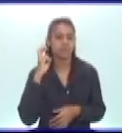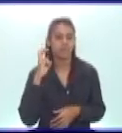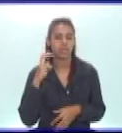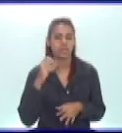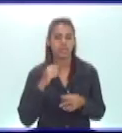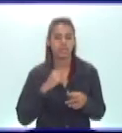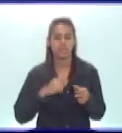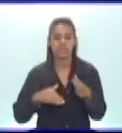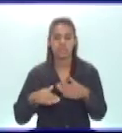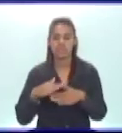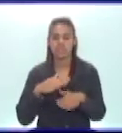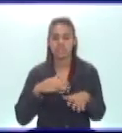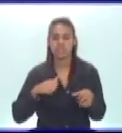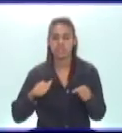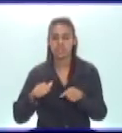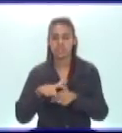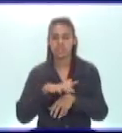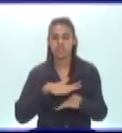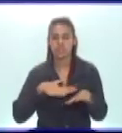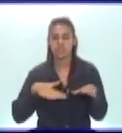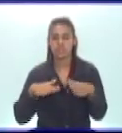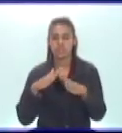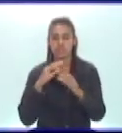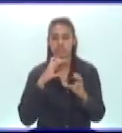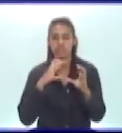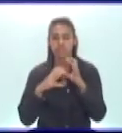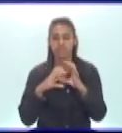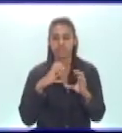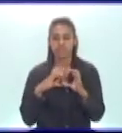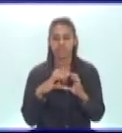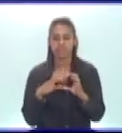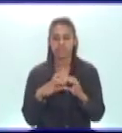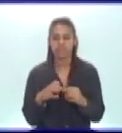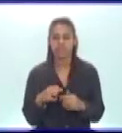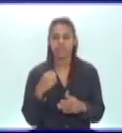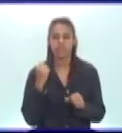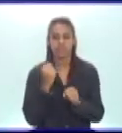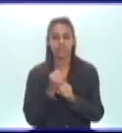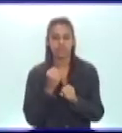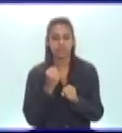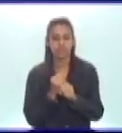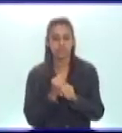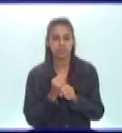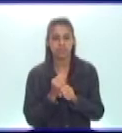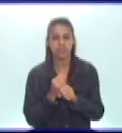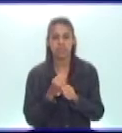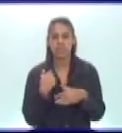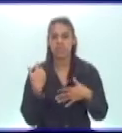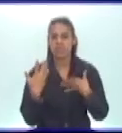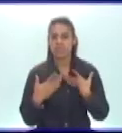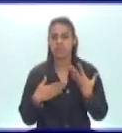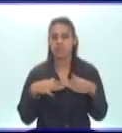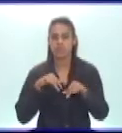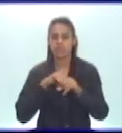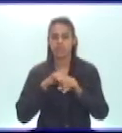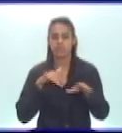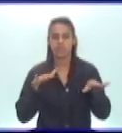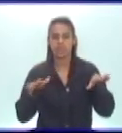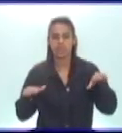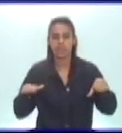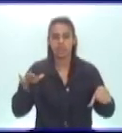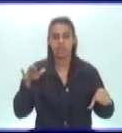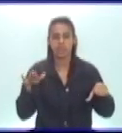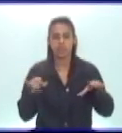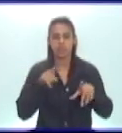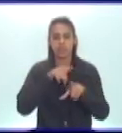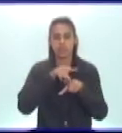situaciones comunicativas, además de realizar actividades que favorezcan el equilibrio. Por ejemplo, podríamos trazar